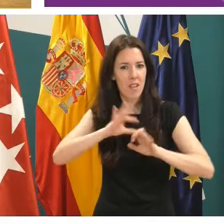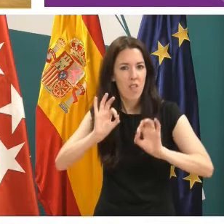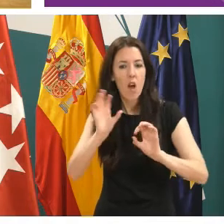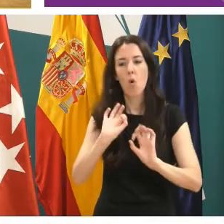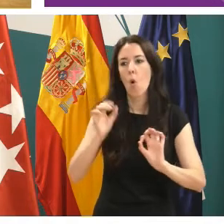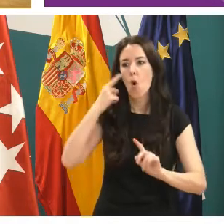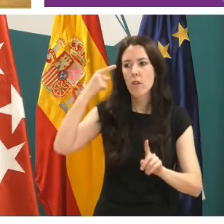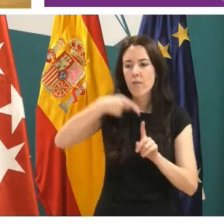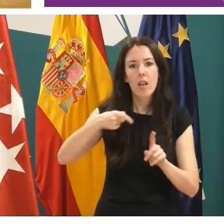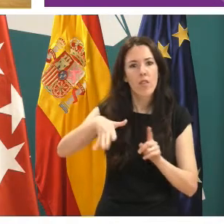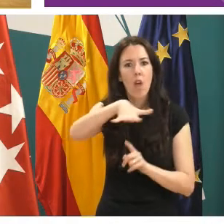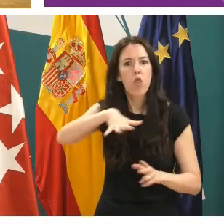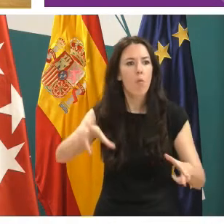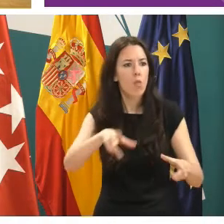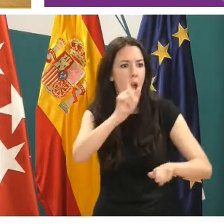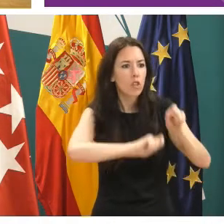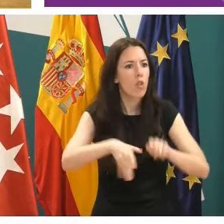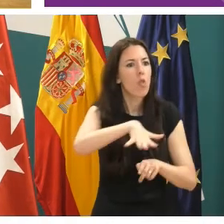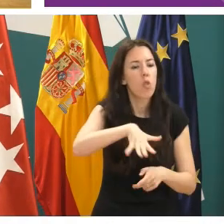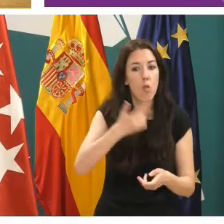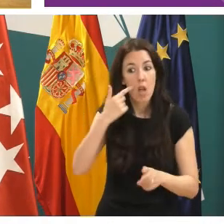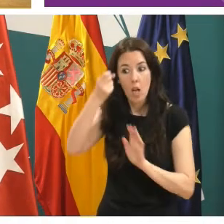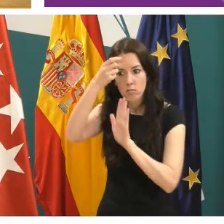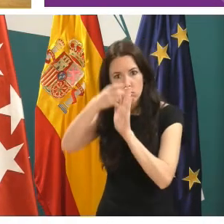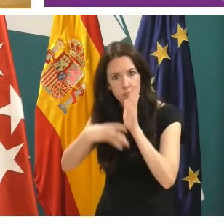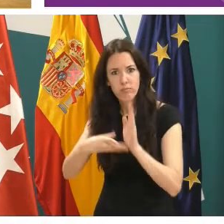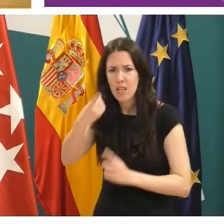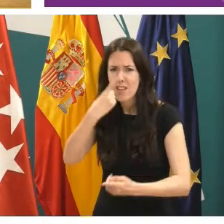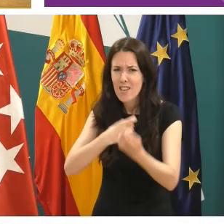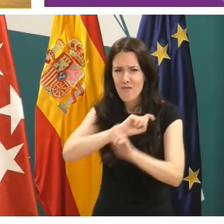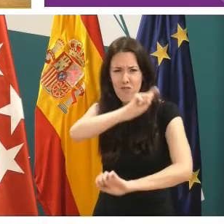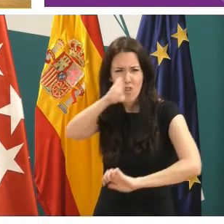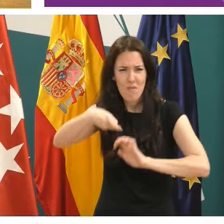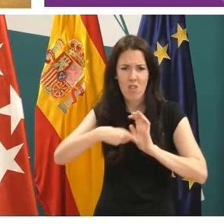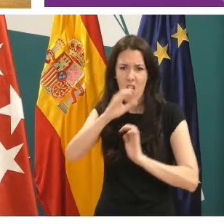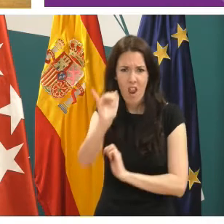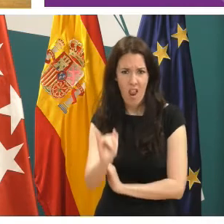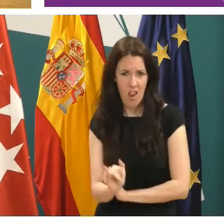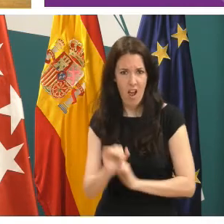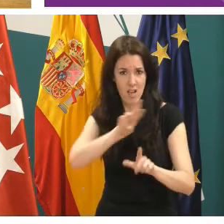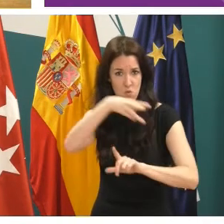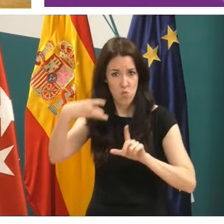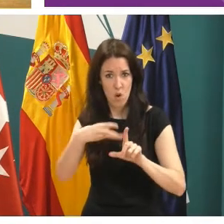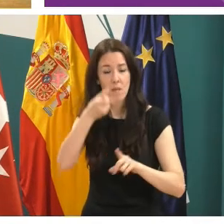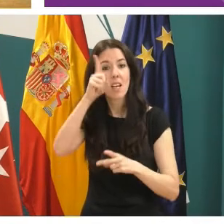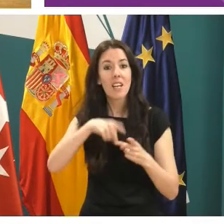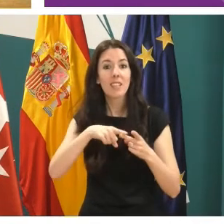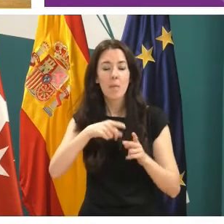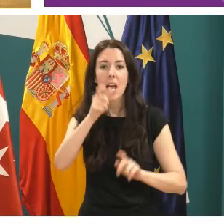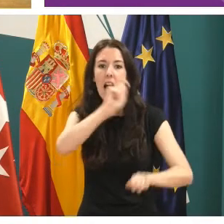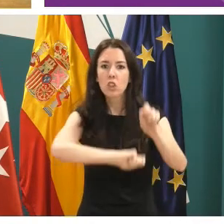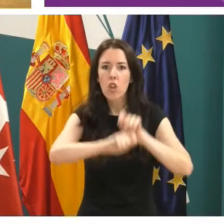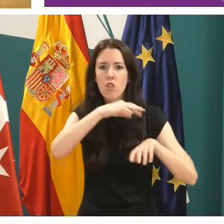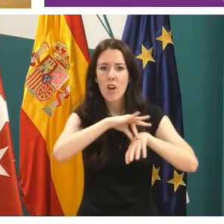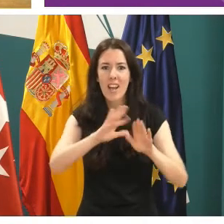referencia de dónde está la asociación, ahí podéis encontrar mucha información, ¿vale? Y en las guías de las asociaciones